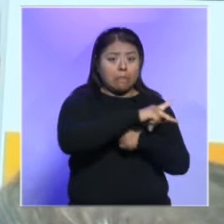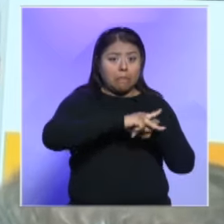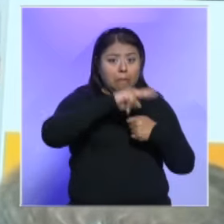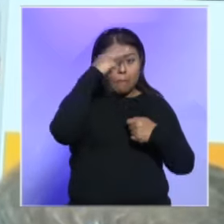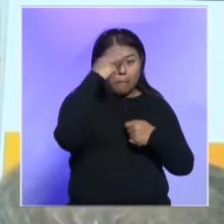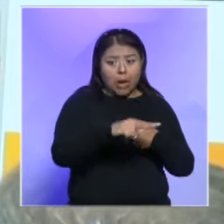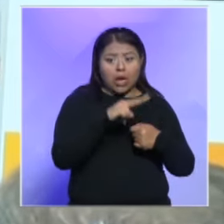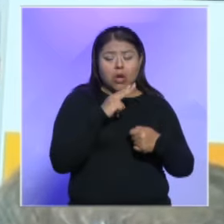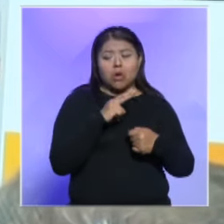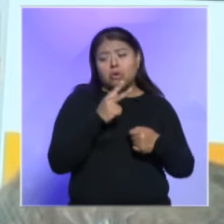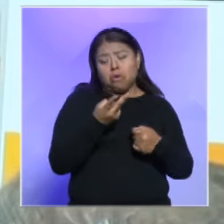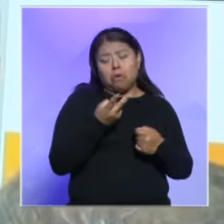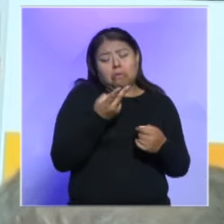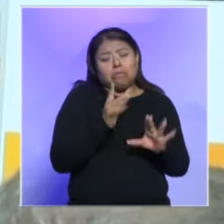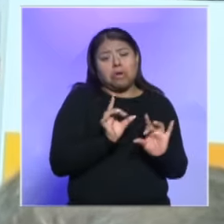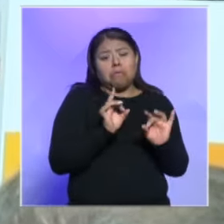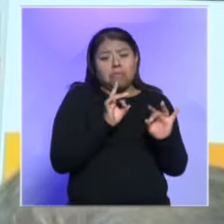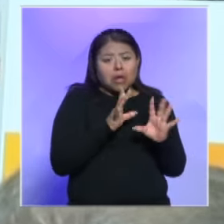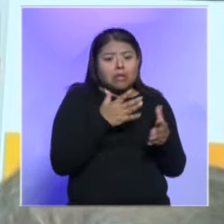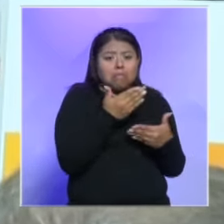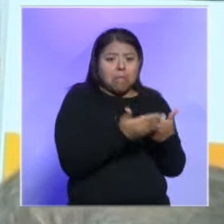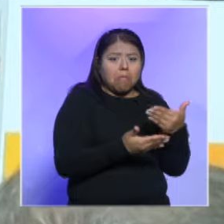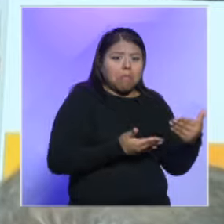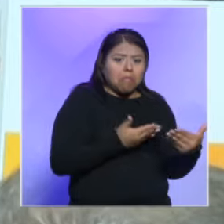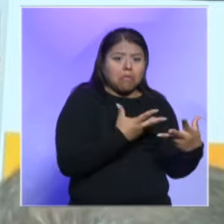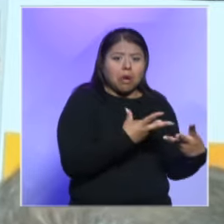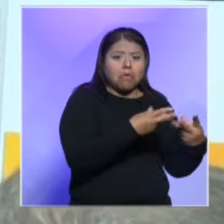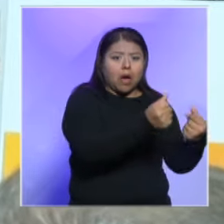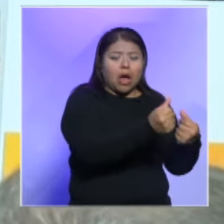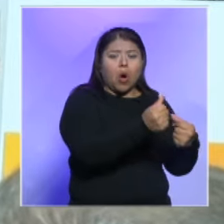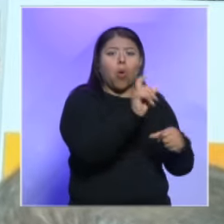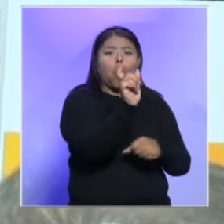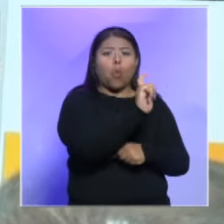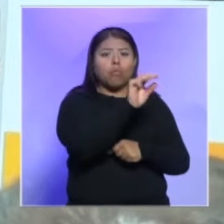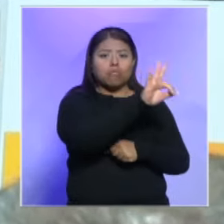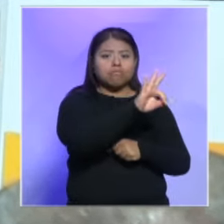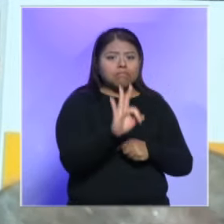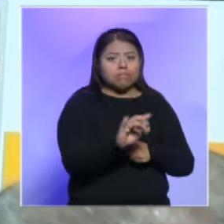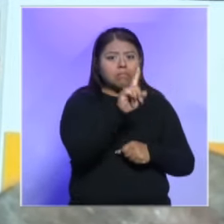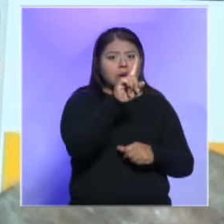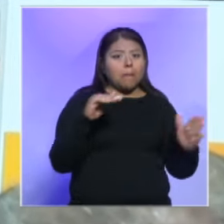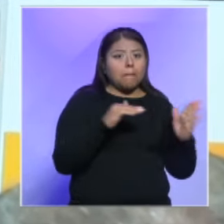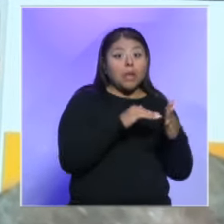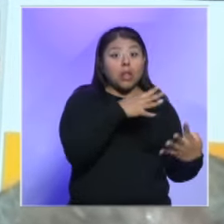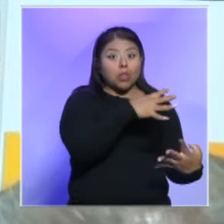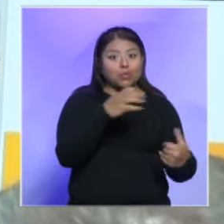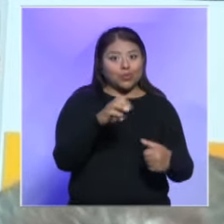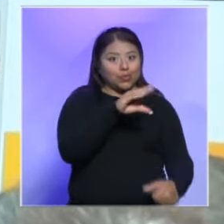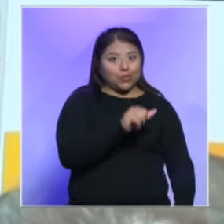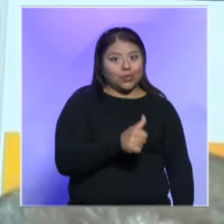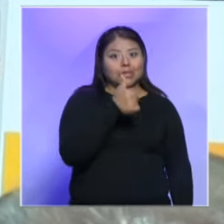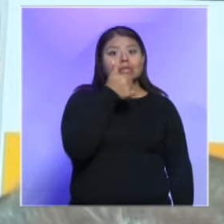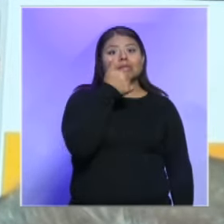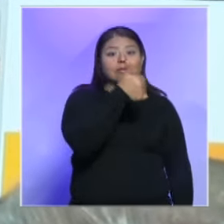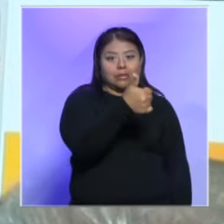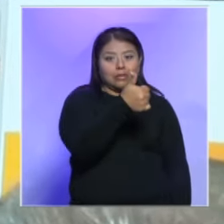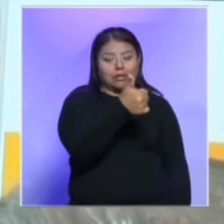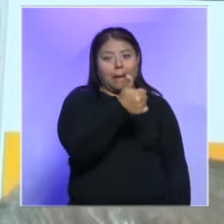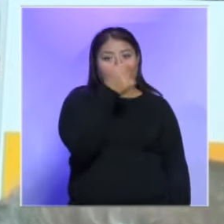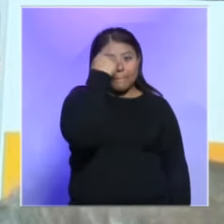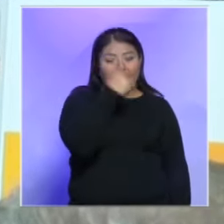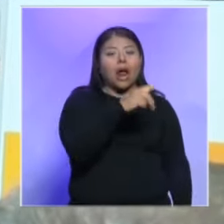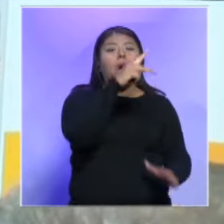que desaparece en 1946 para volver a este monopolio partidista de las